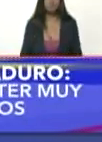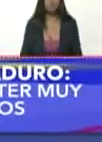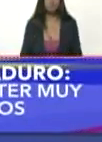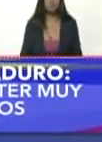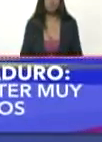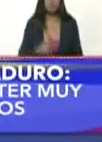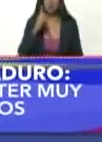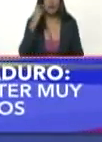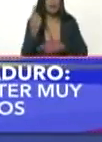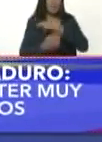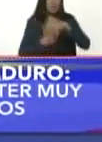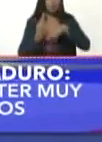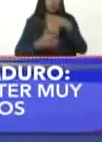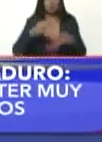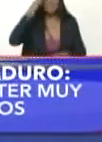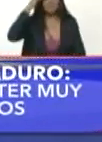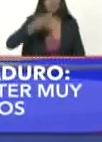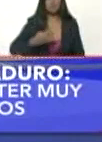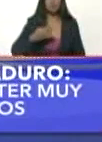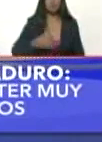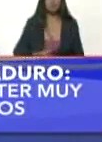una revolución militar.